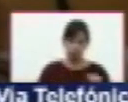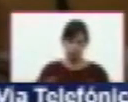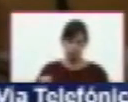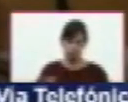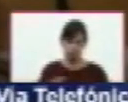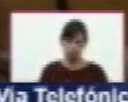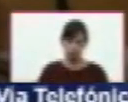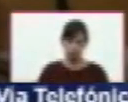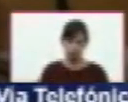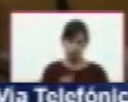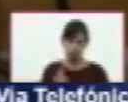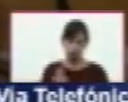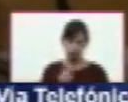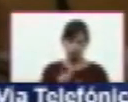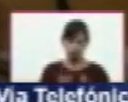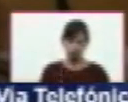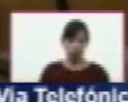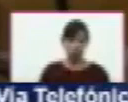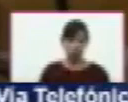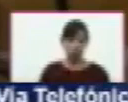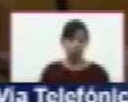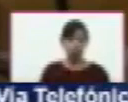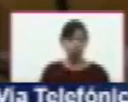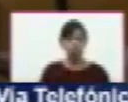INE. Si se pregunta